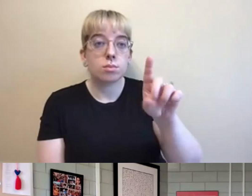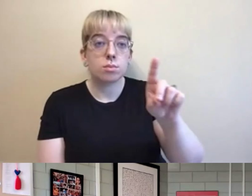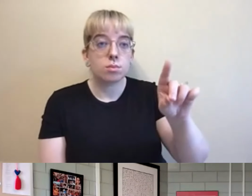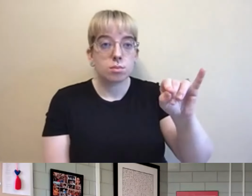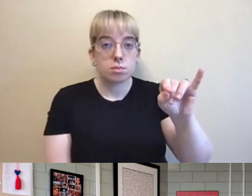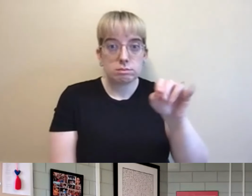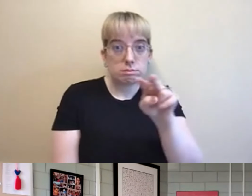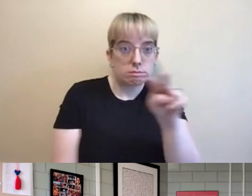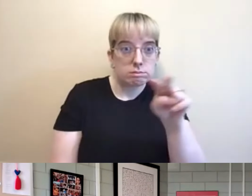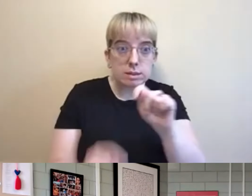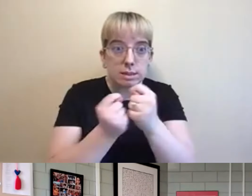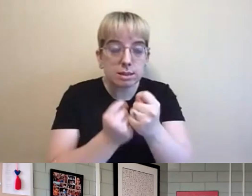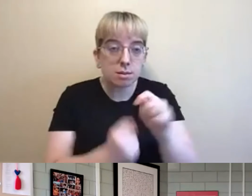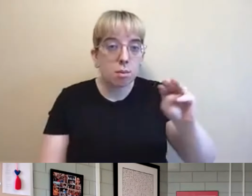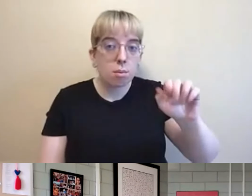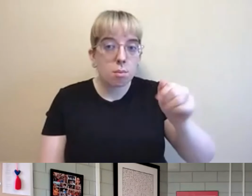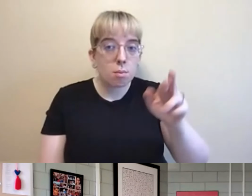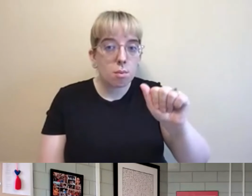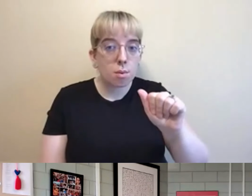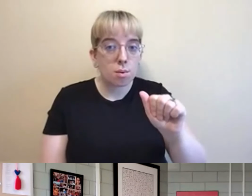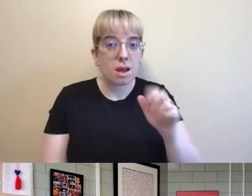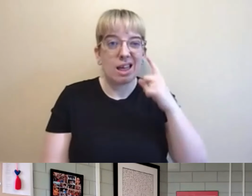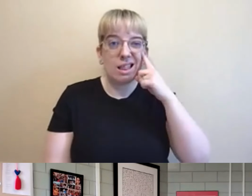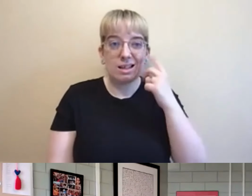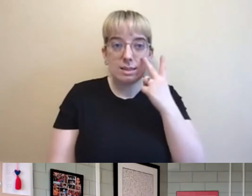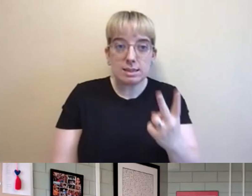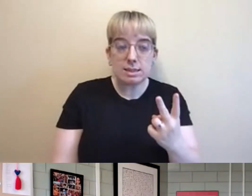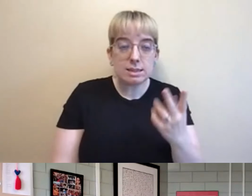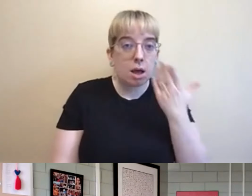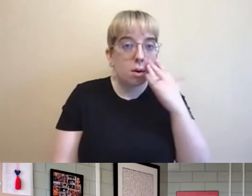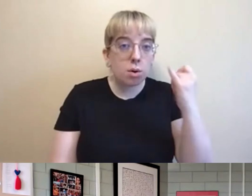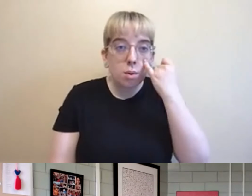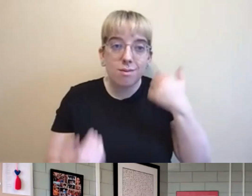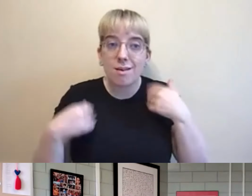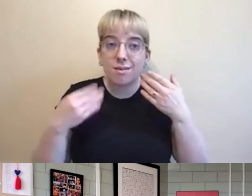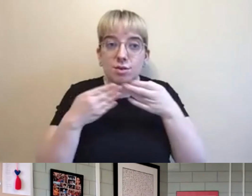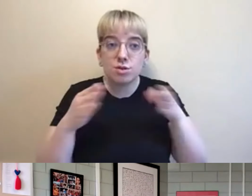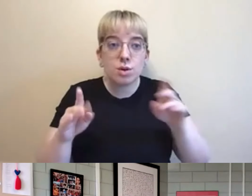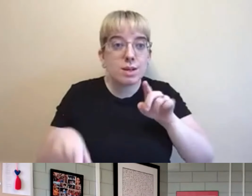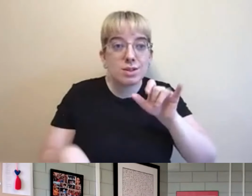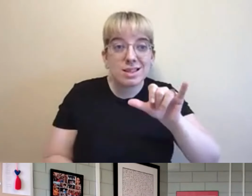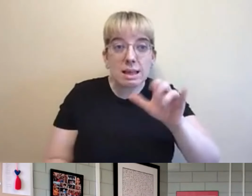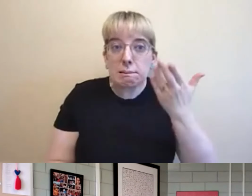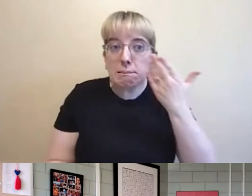I think I see Maura. I don't know. Voy a pedir a otra persona que conteste.